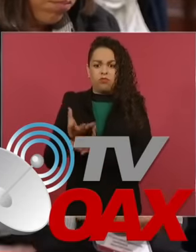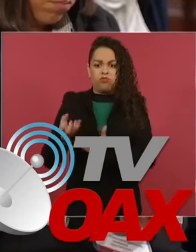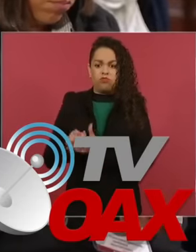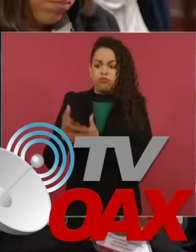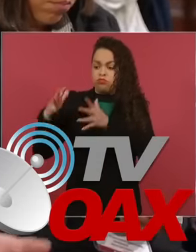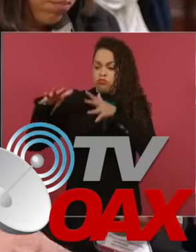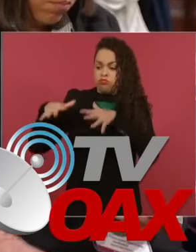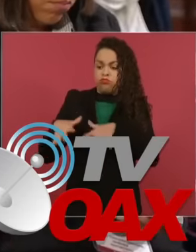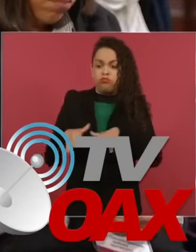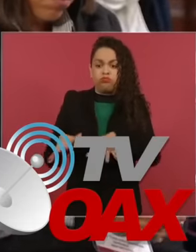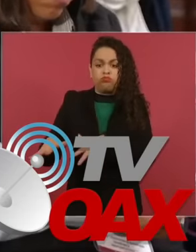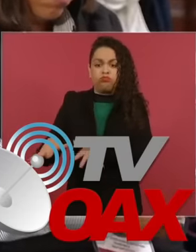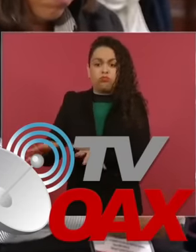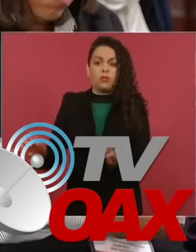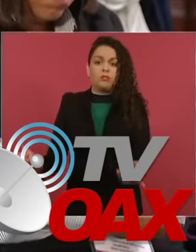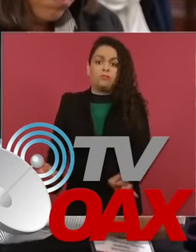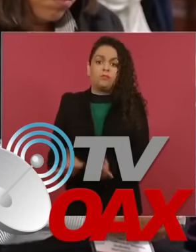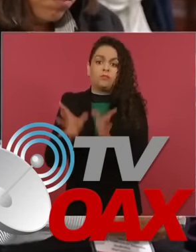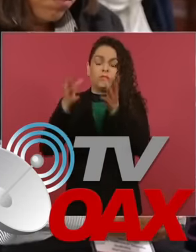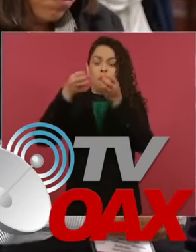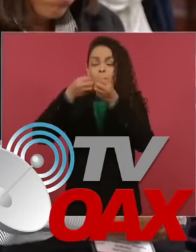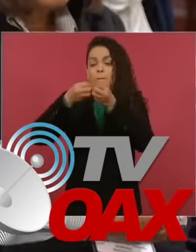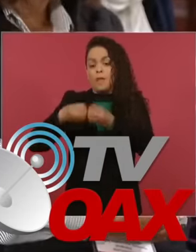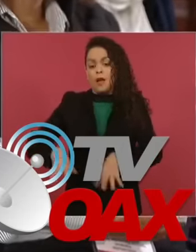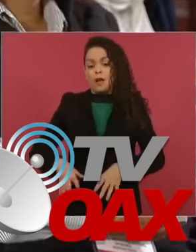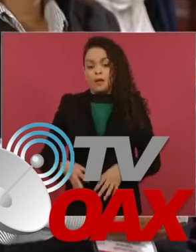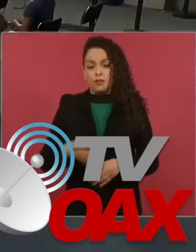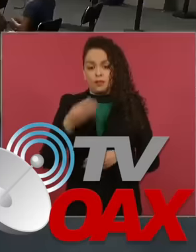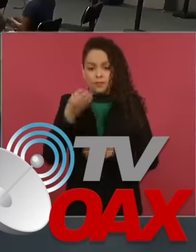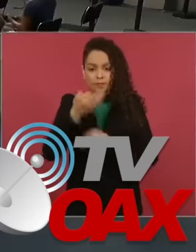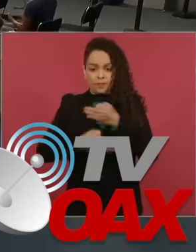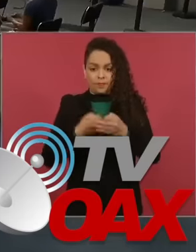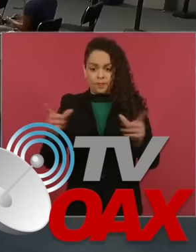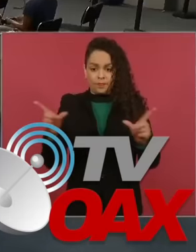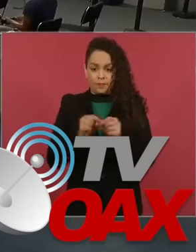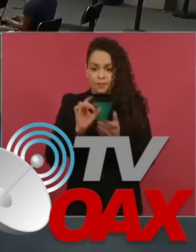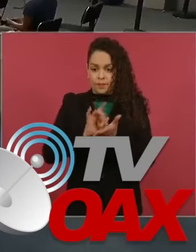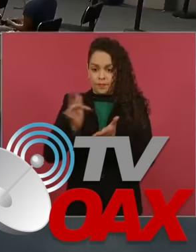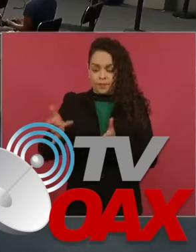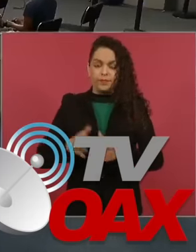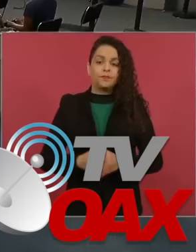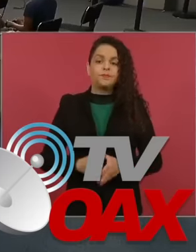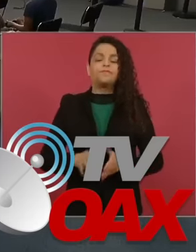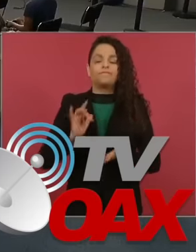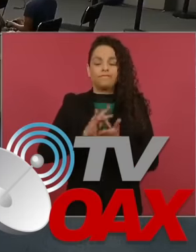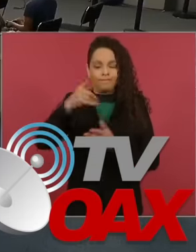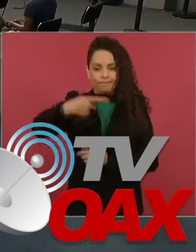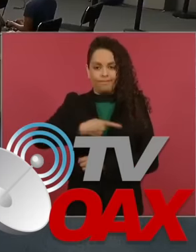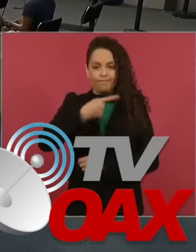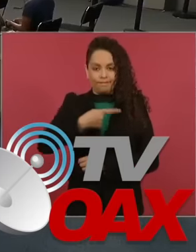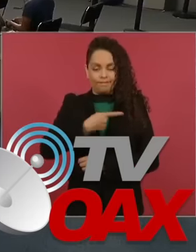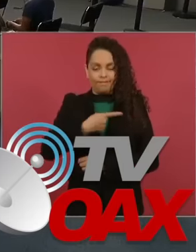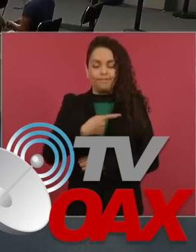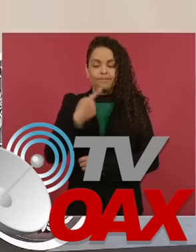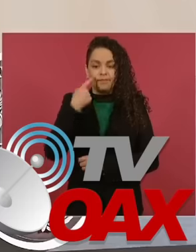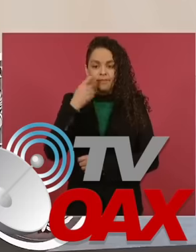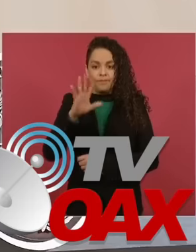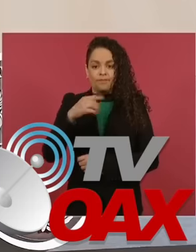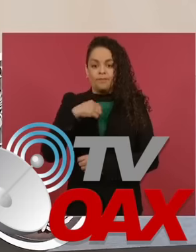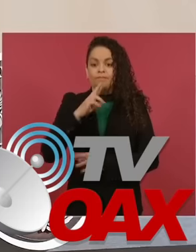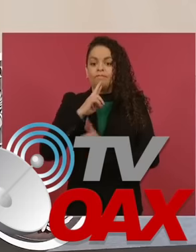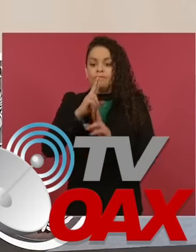fue la materia prima. Gracias, secretario. Sí, gracias por su pregunta y sus comentarios. La primera es que